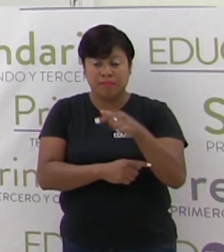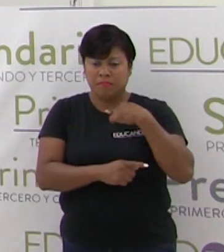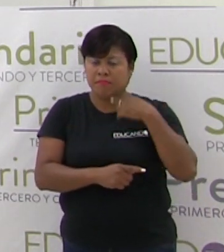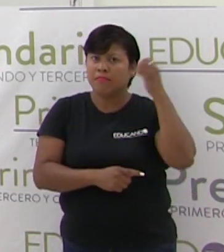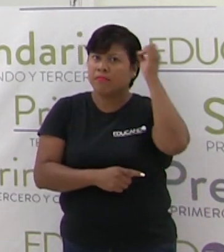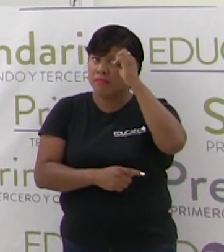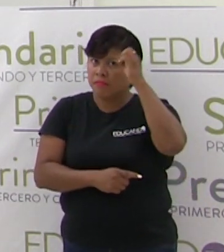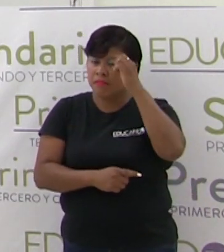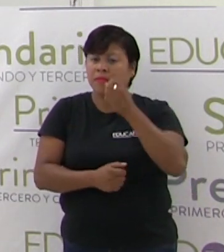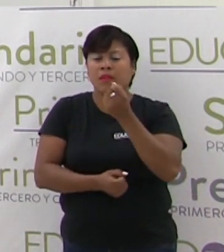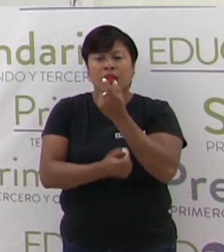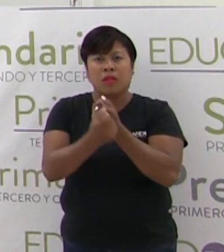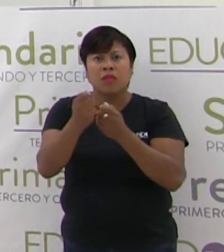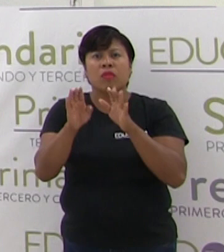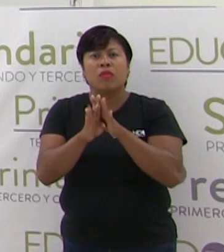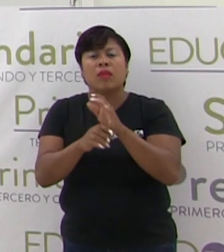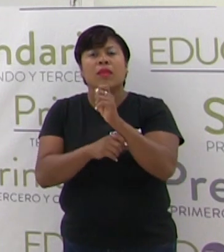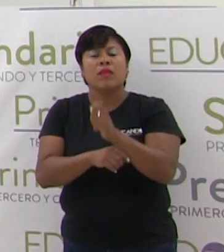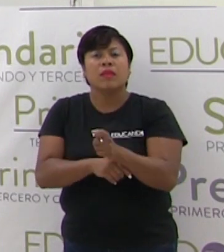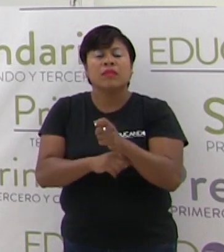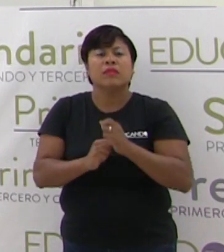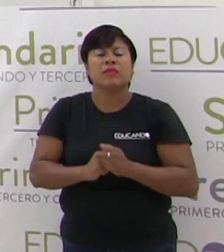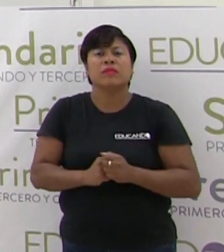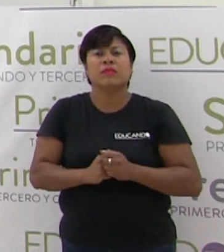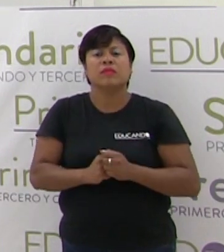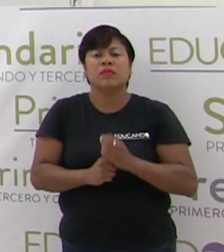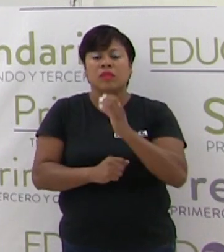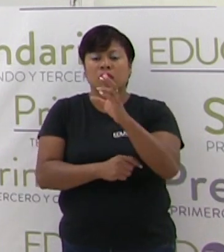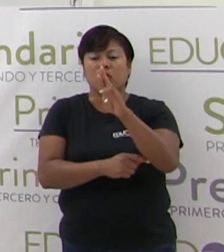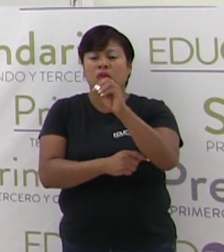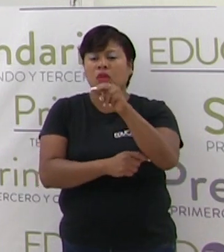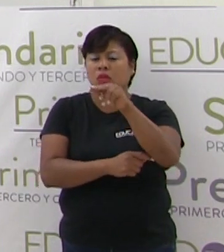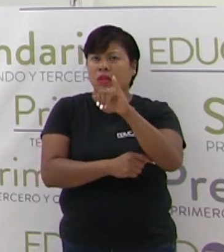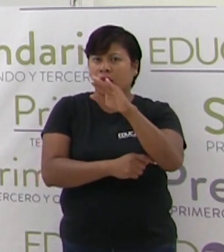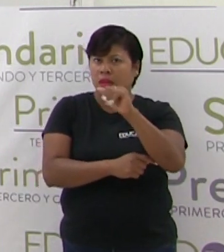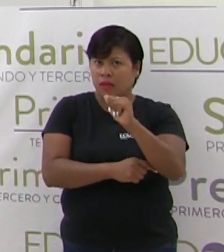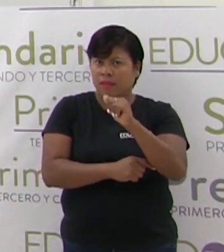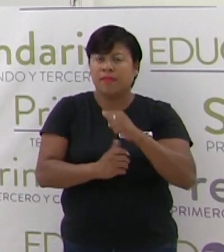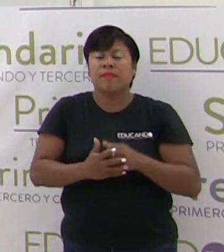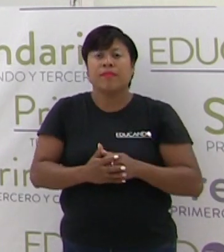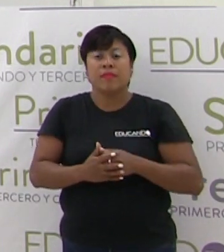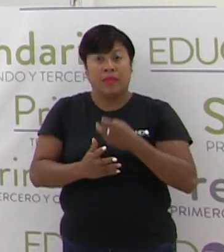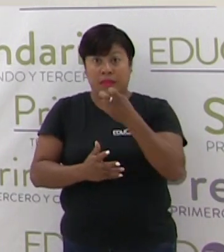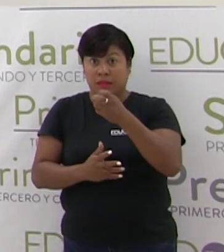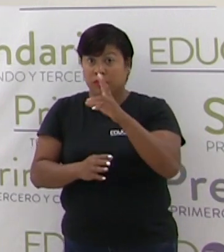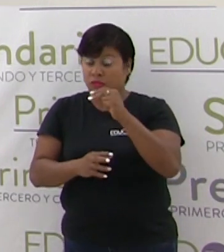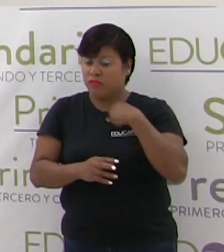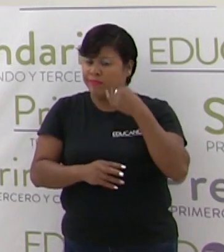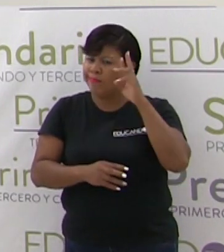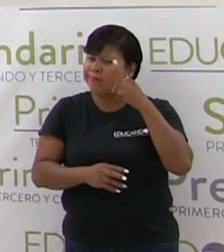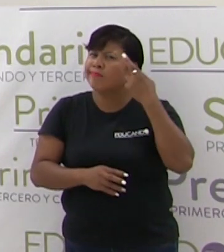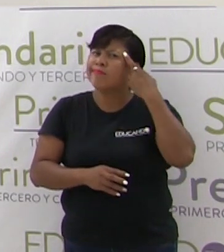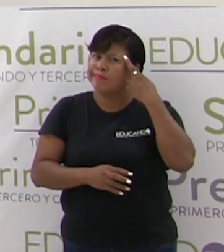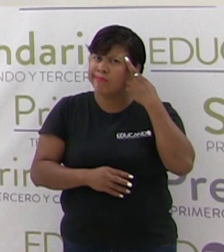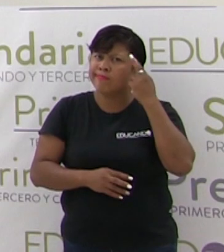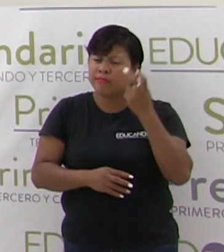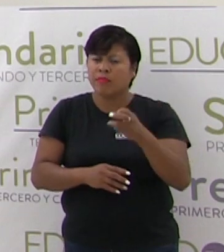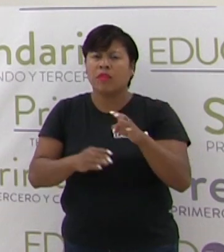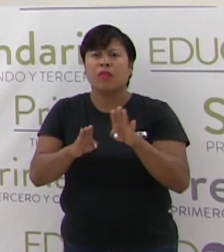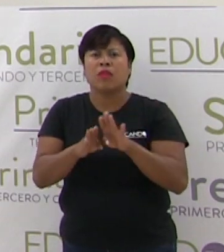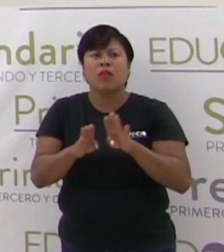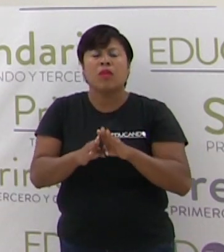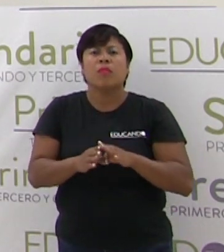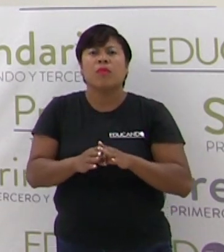les sugerí algunos tipos de crónicas. Y si mal no recuerdo, estuvimos viendo las